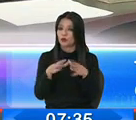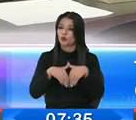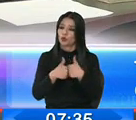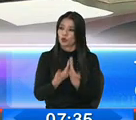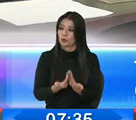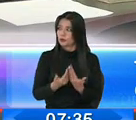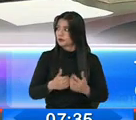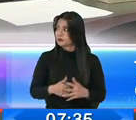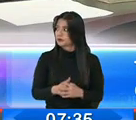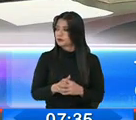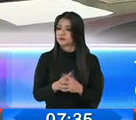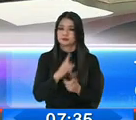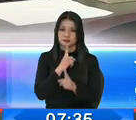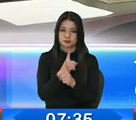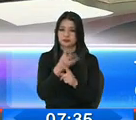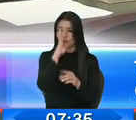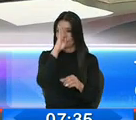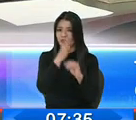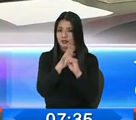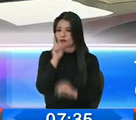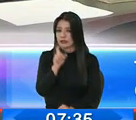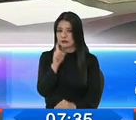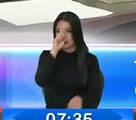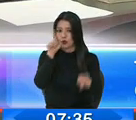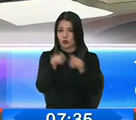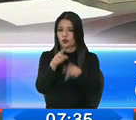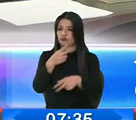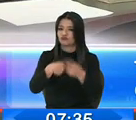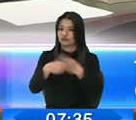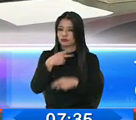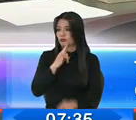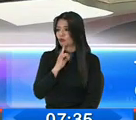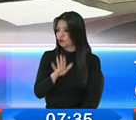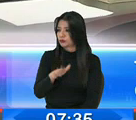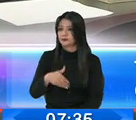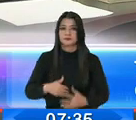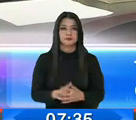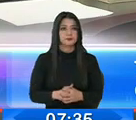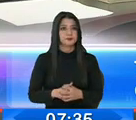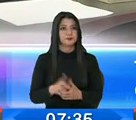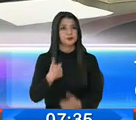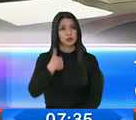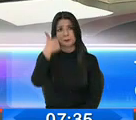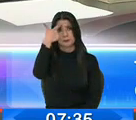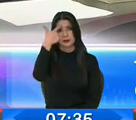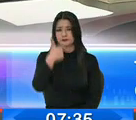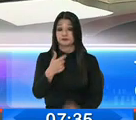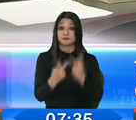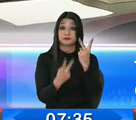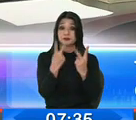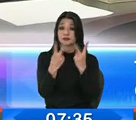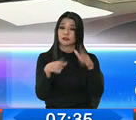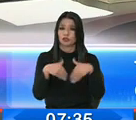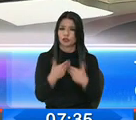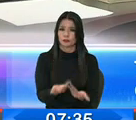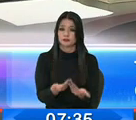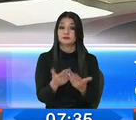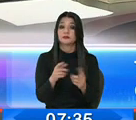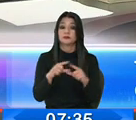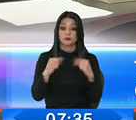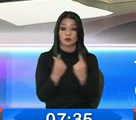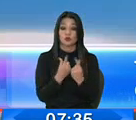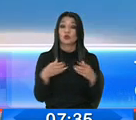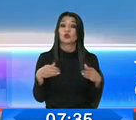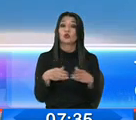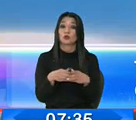fin tan necesario como es un acuerdo comercial con los Estados Unidos? Mire, yo creo que muestra de esta visita es que fuimos acompañados de una delegación